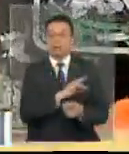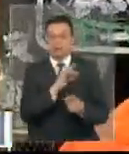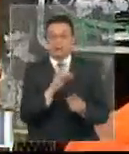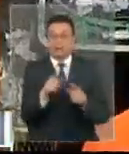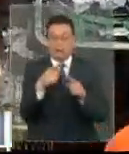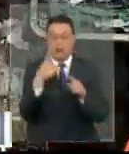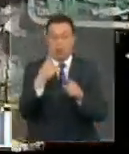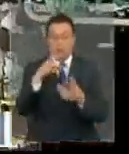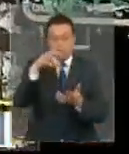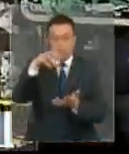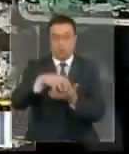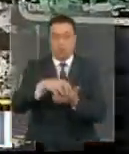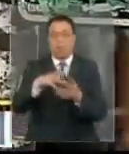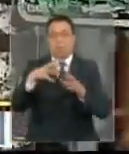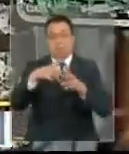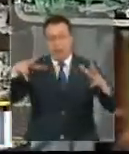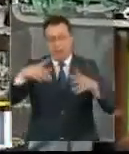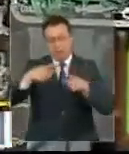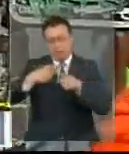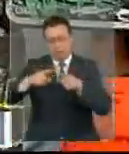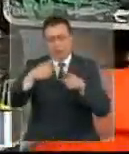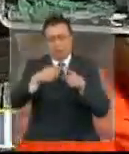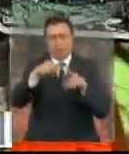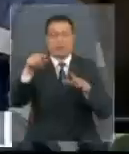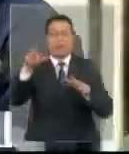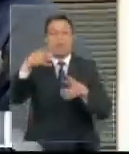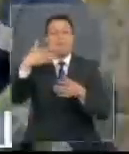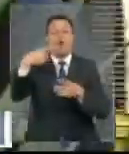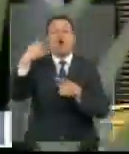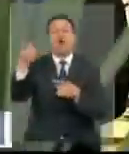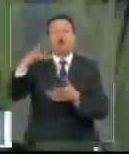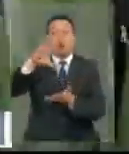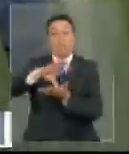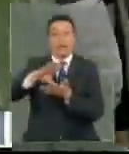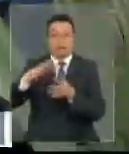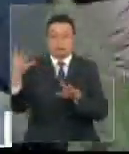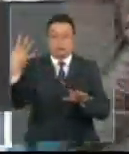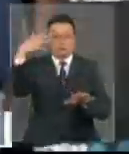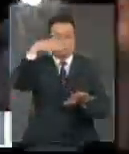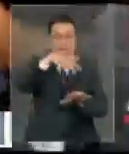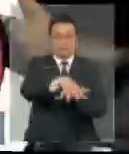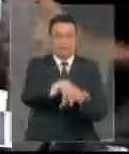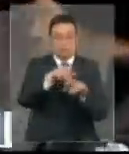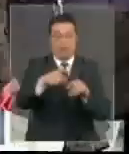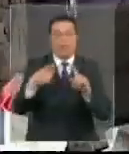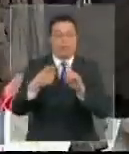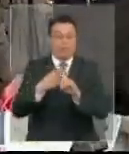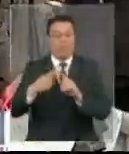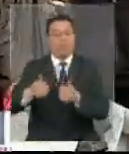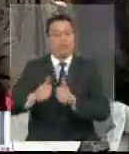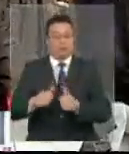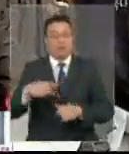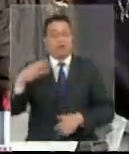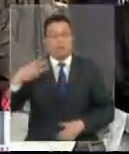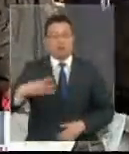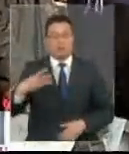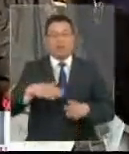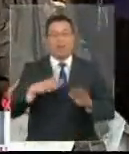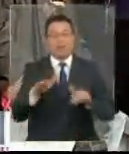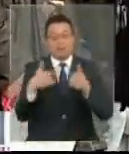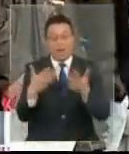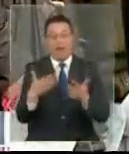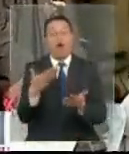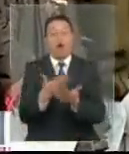es una de las zonas que concentra la mayor cantidad de inmigrantes, panorama que ha puesto desafíos al municipio, entre ellos generar